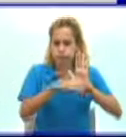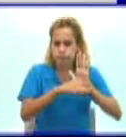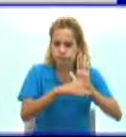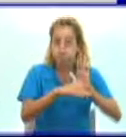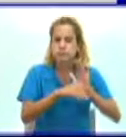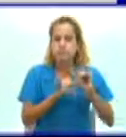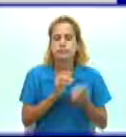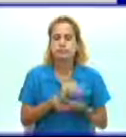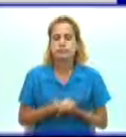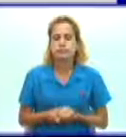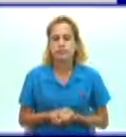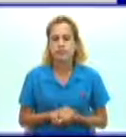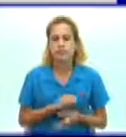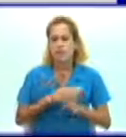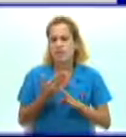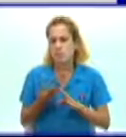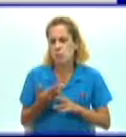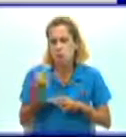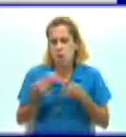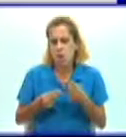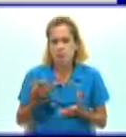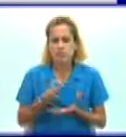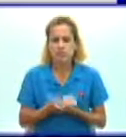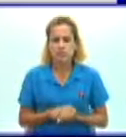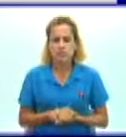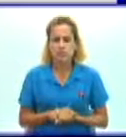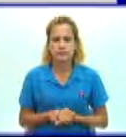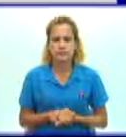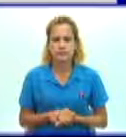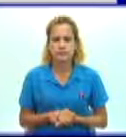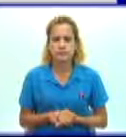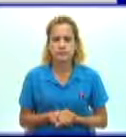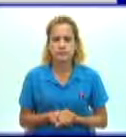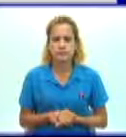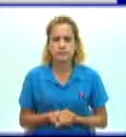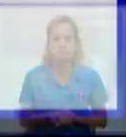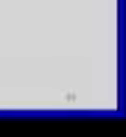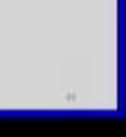y después lo resuelven. Ahí les dejo el tiempo.